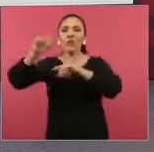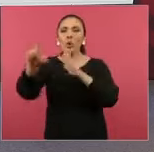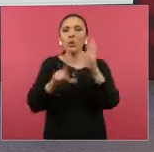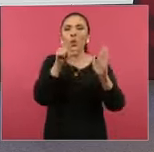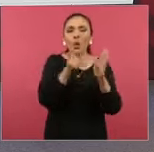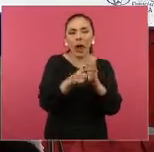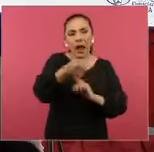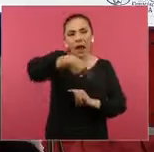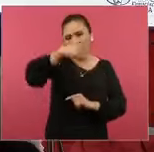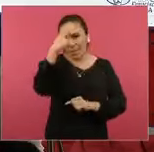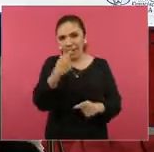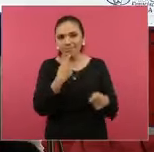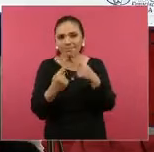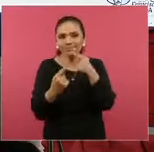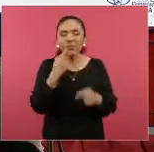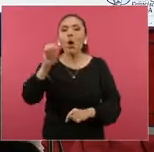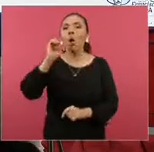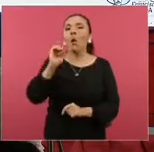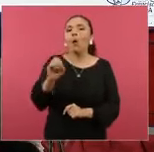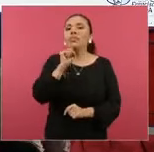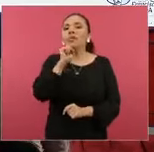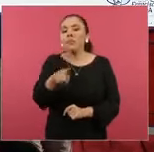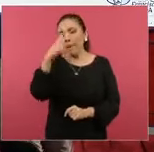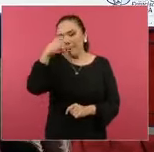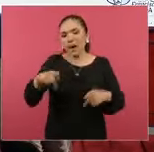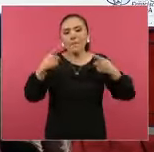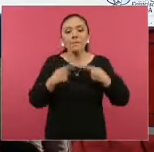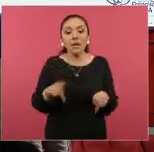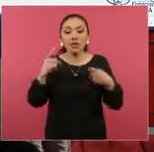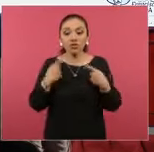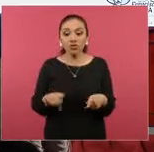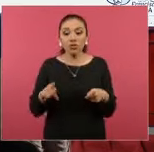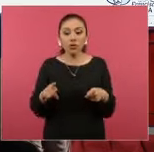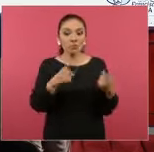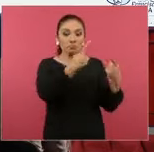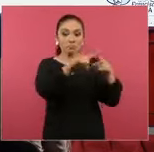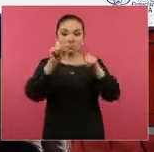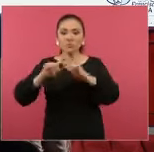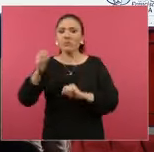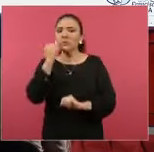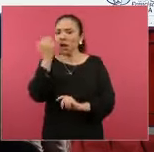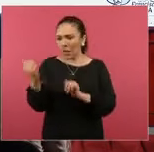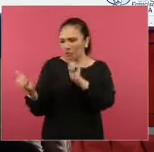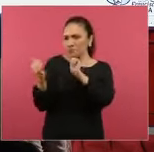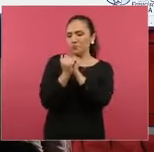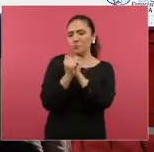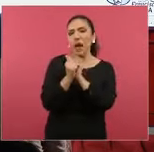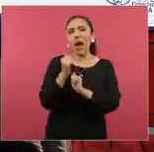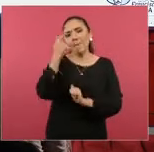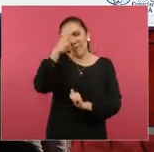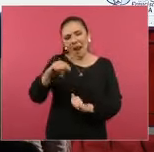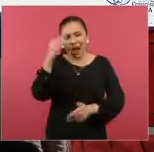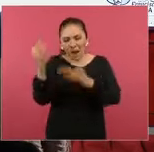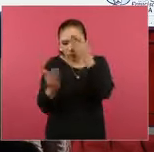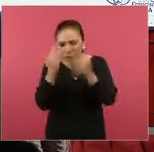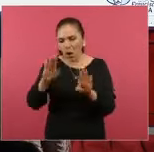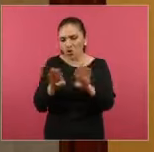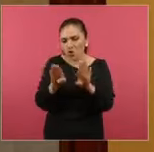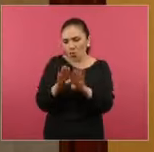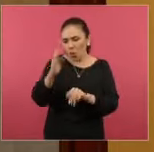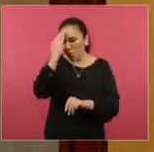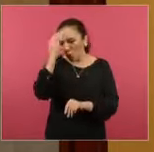esto se discute o personas que se acercan a los estudios básicos